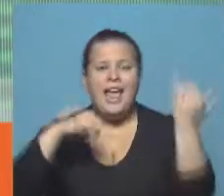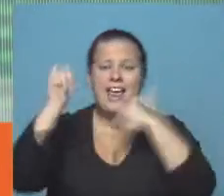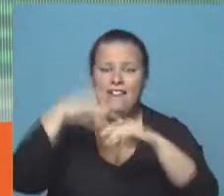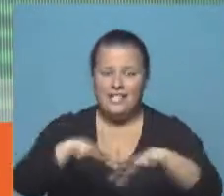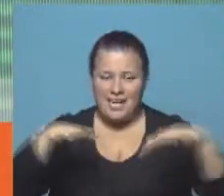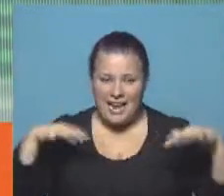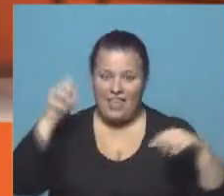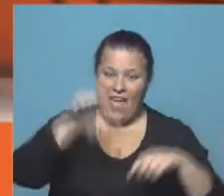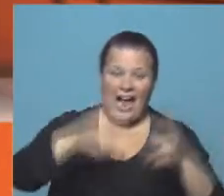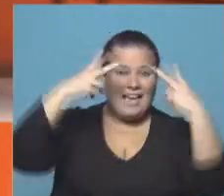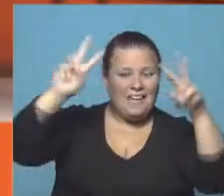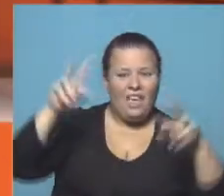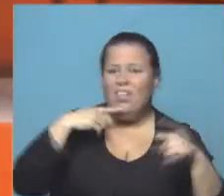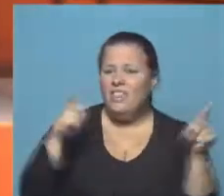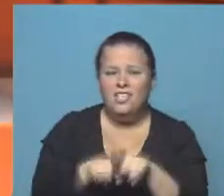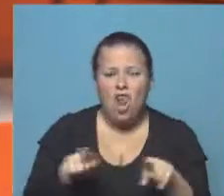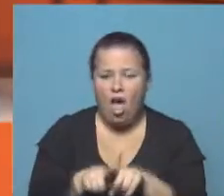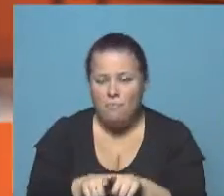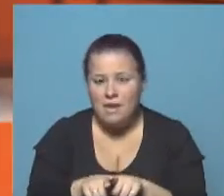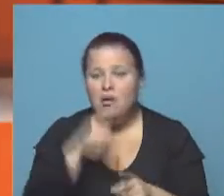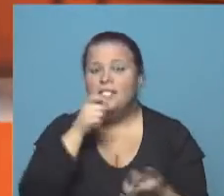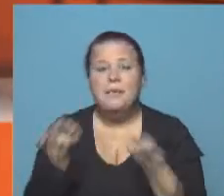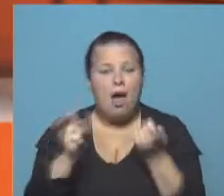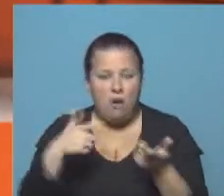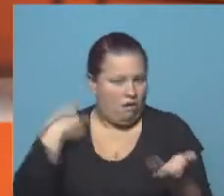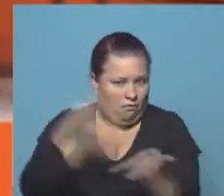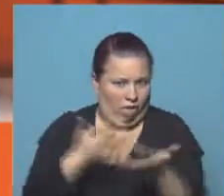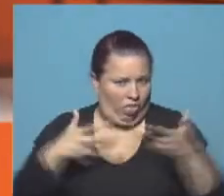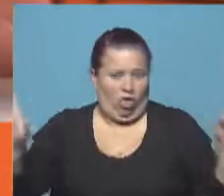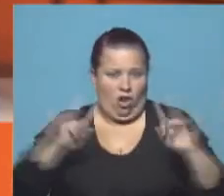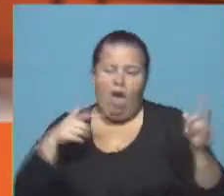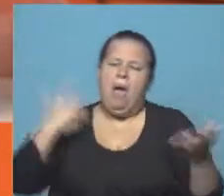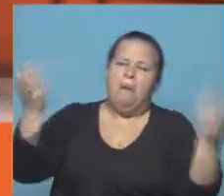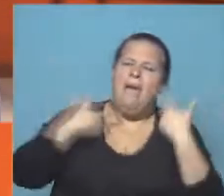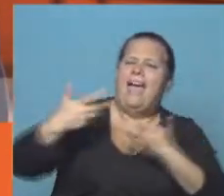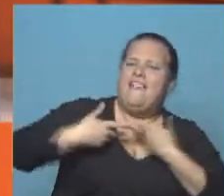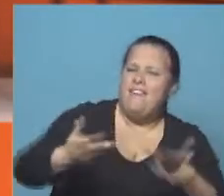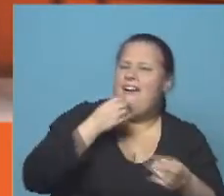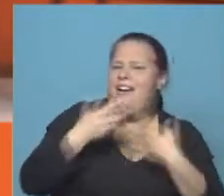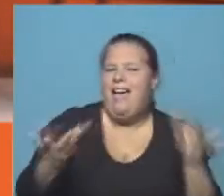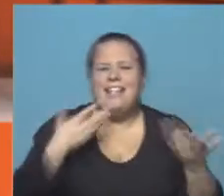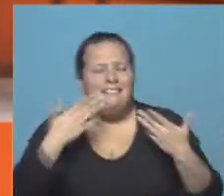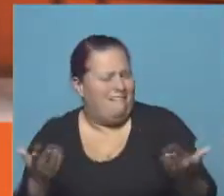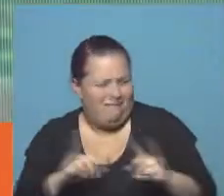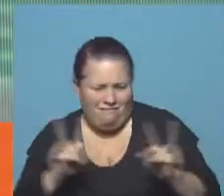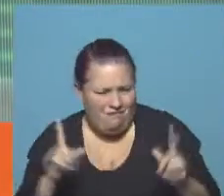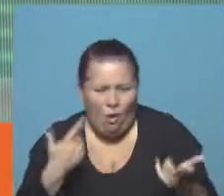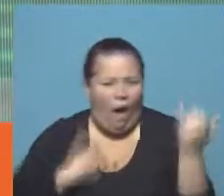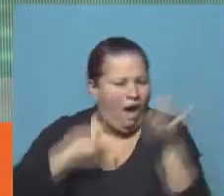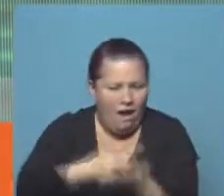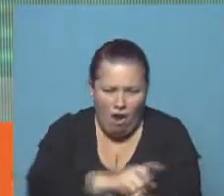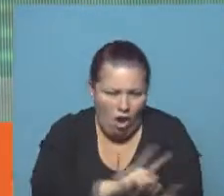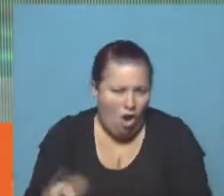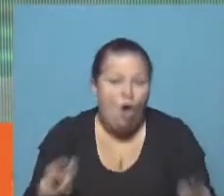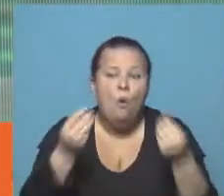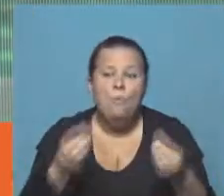estaban ahí, locales y el extranjero, te decían lo mismo. Si no hay mercado no vamos a invertir, por más que vengan, nos inviten, almuercen, seamos simpáticos, no va a haber inversiones. ¿Por